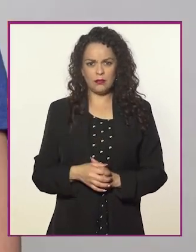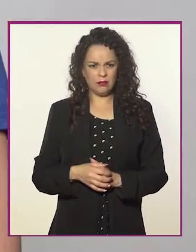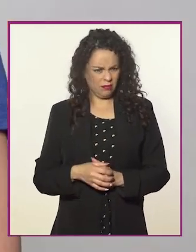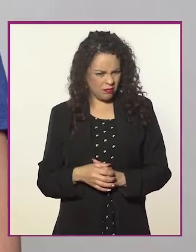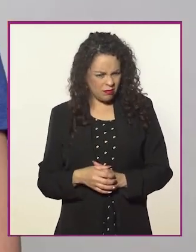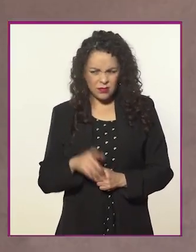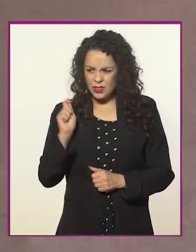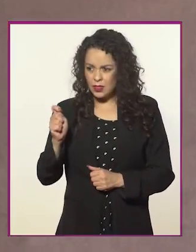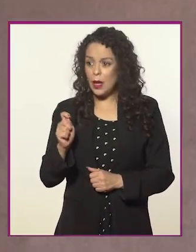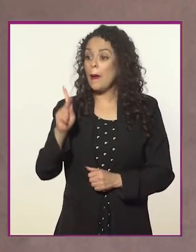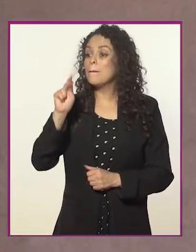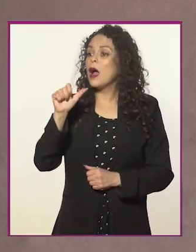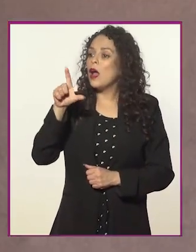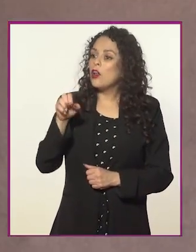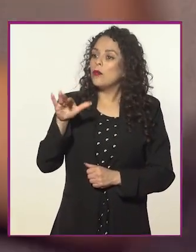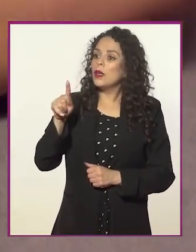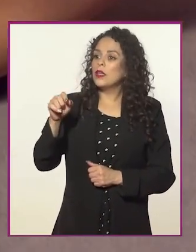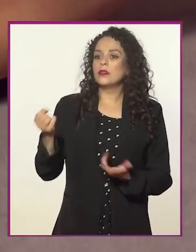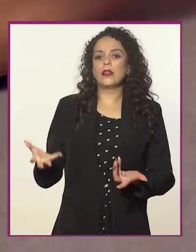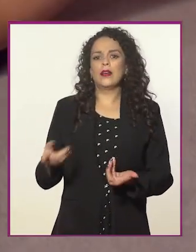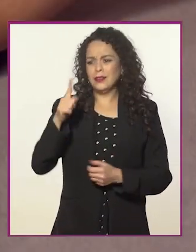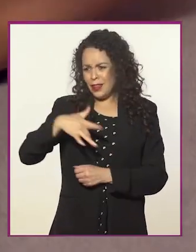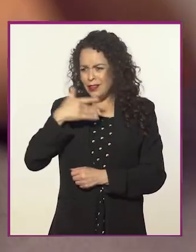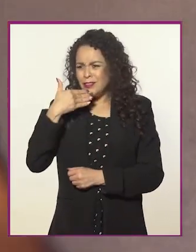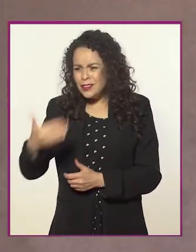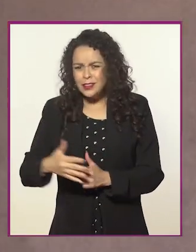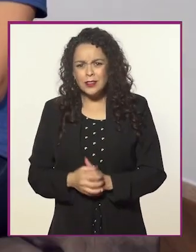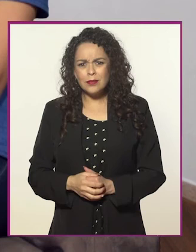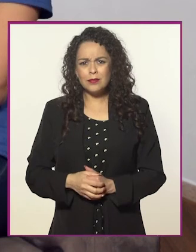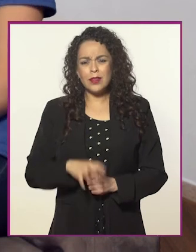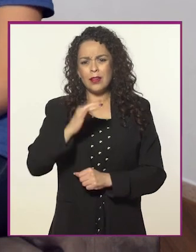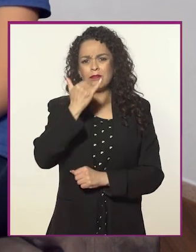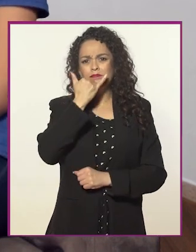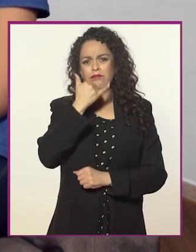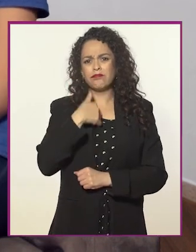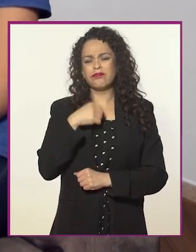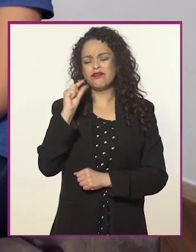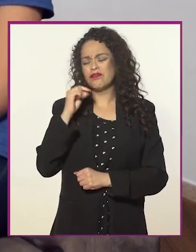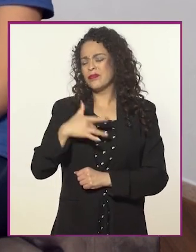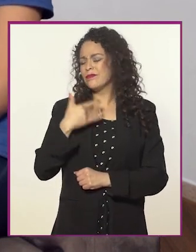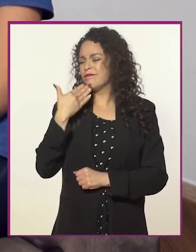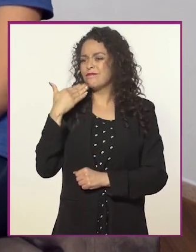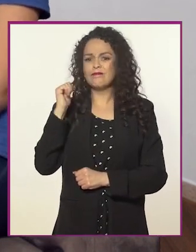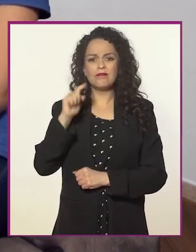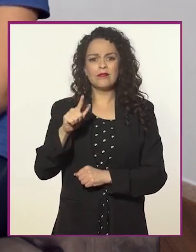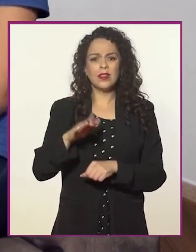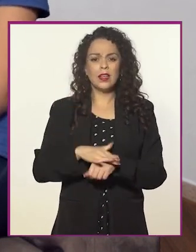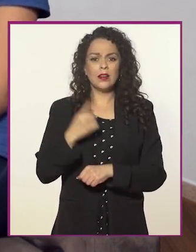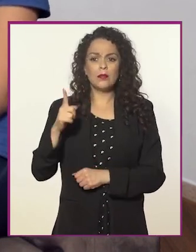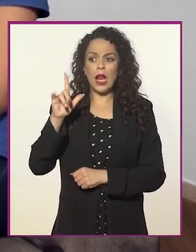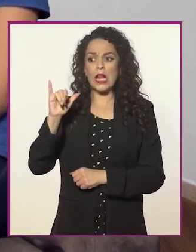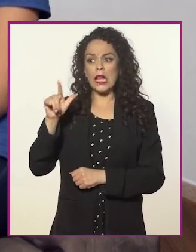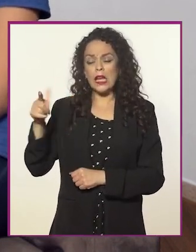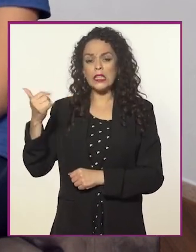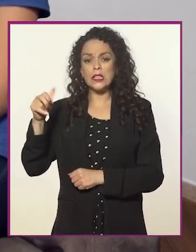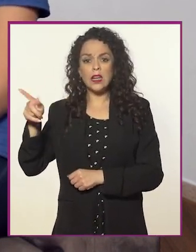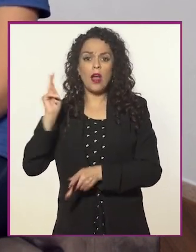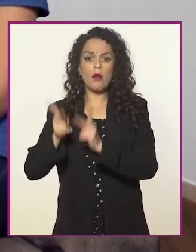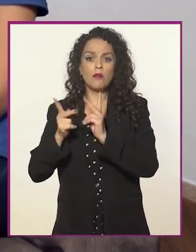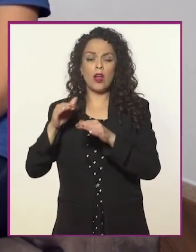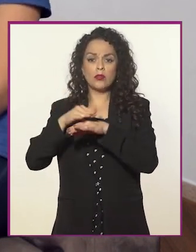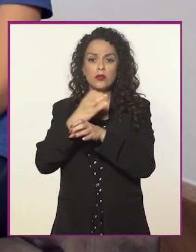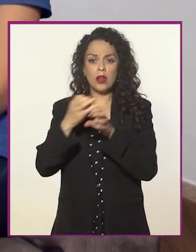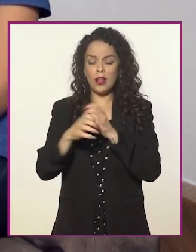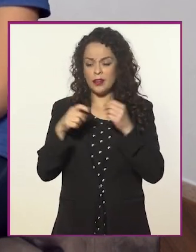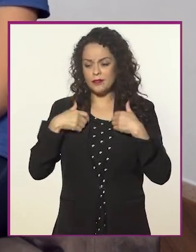¿Cómo? Palomitas. Ay, ¿te sientes bien? Ay, es que ando un poco chipil, porque Lili y Gina se pusieron a chatear sobre unas